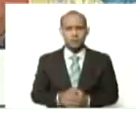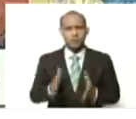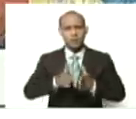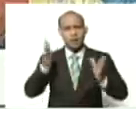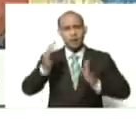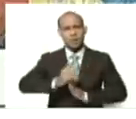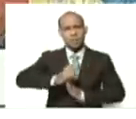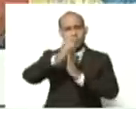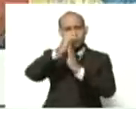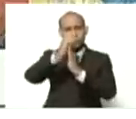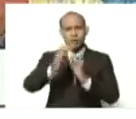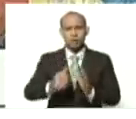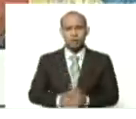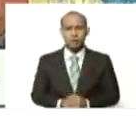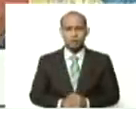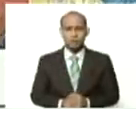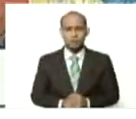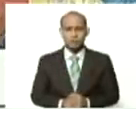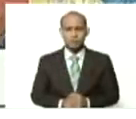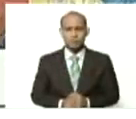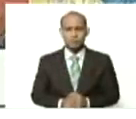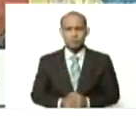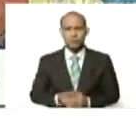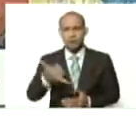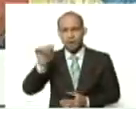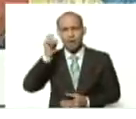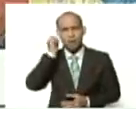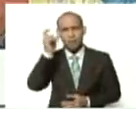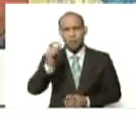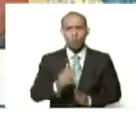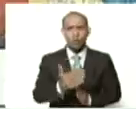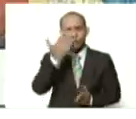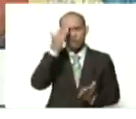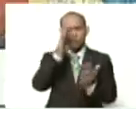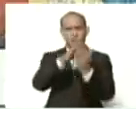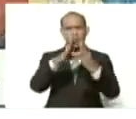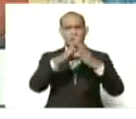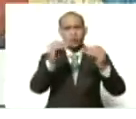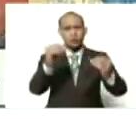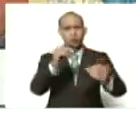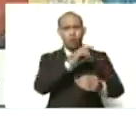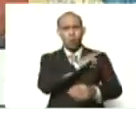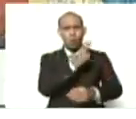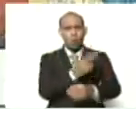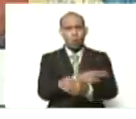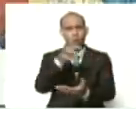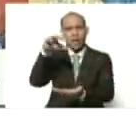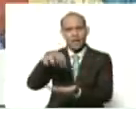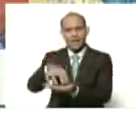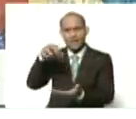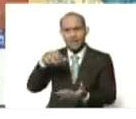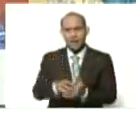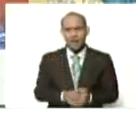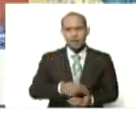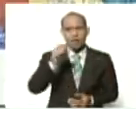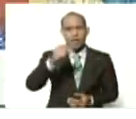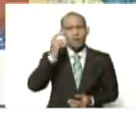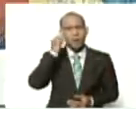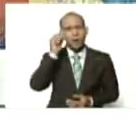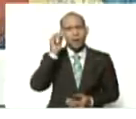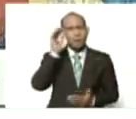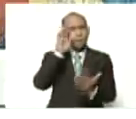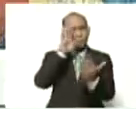grandes lideresas. Ha habido mujeres al frente de todos los poderes del Estado, pero sobre todo mujeres al frente del